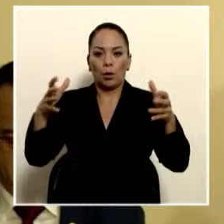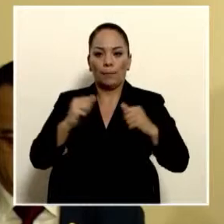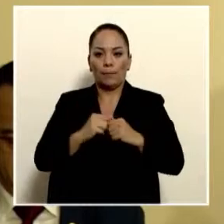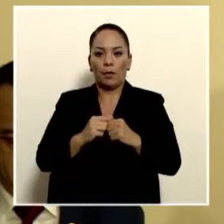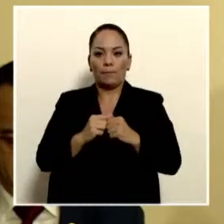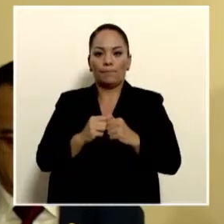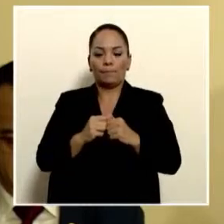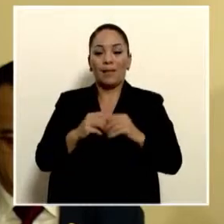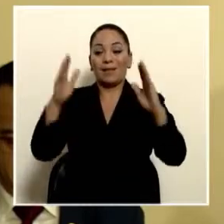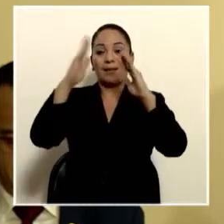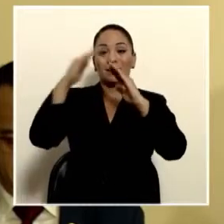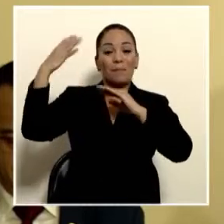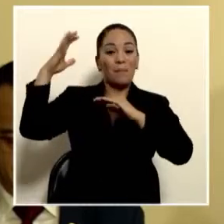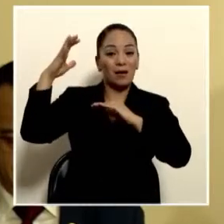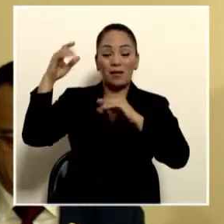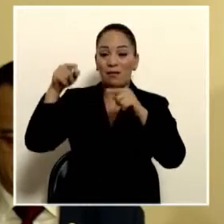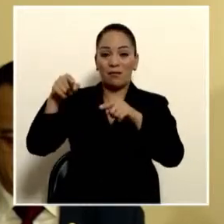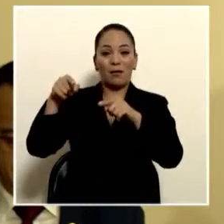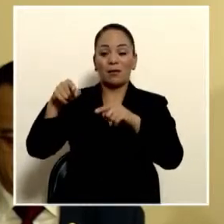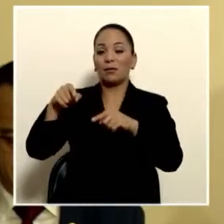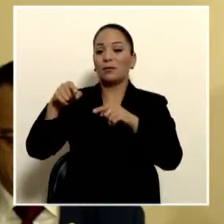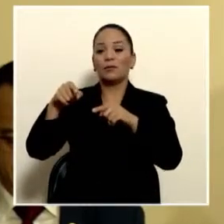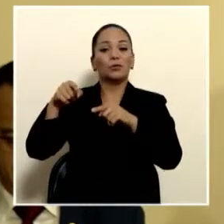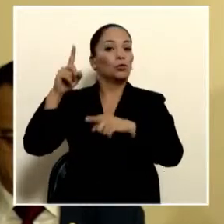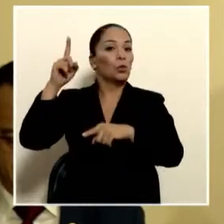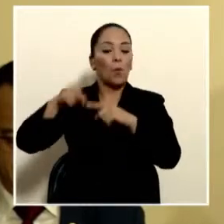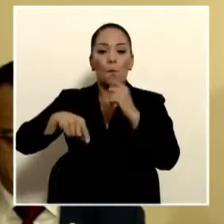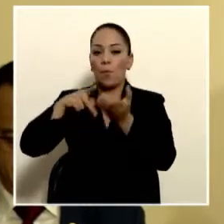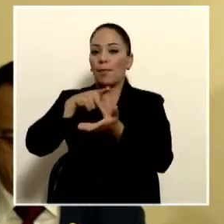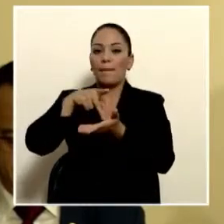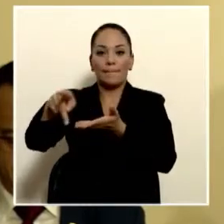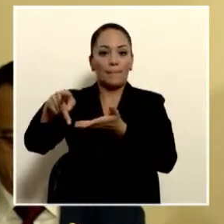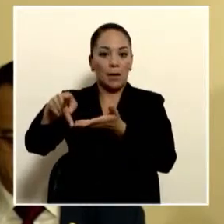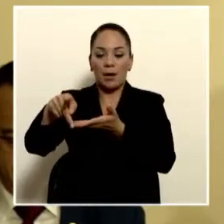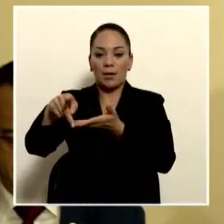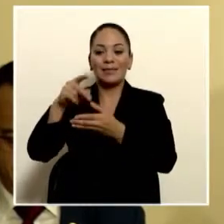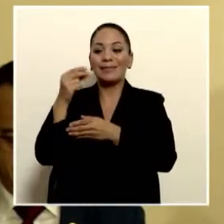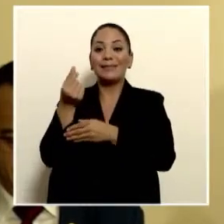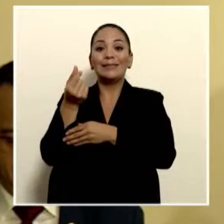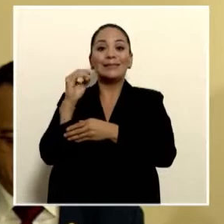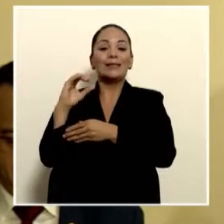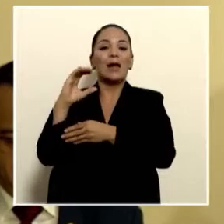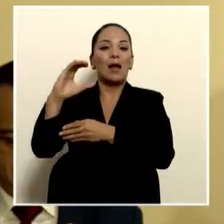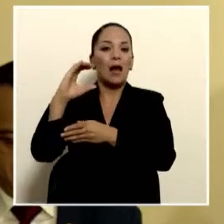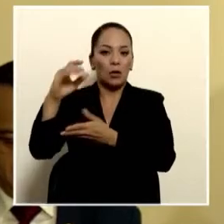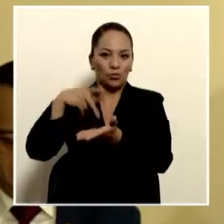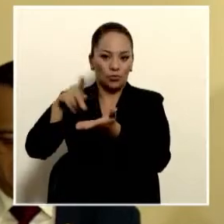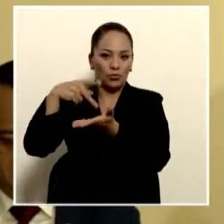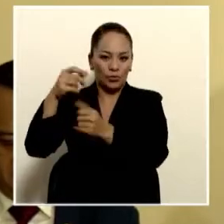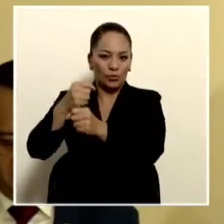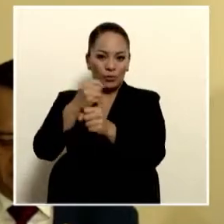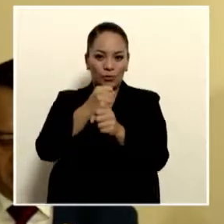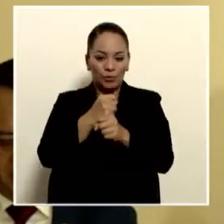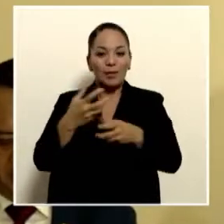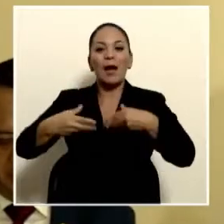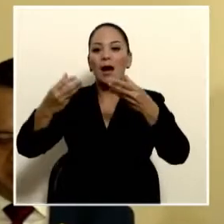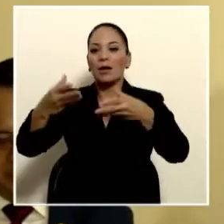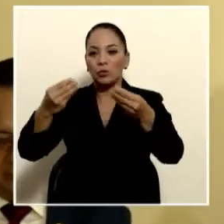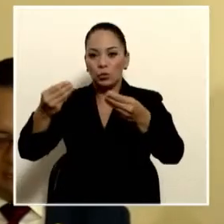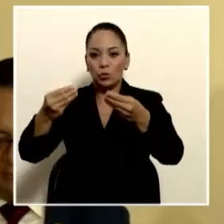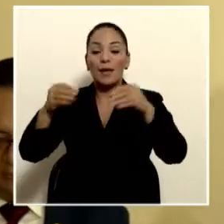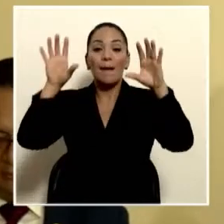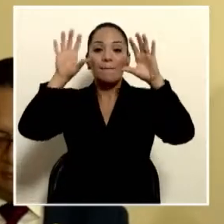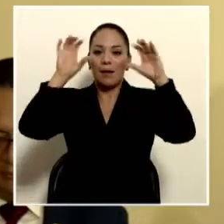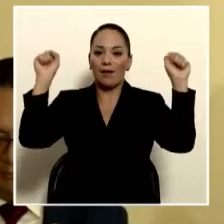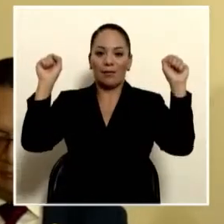la Cancillería no va a poder pagar salarios y los gastos de las